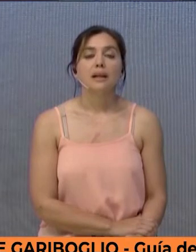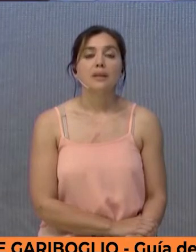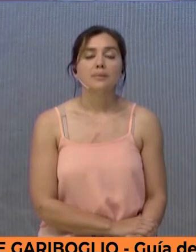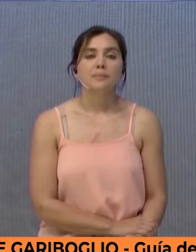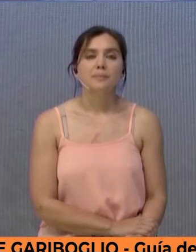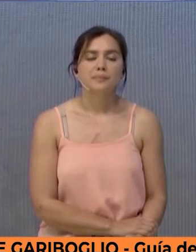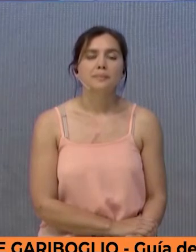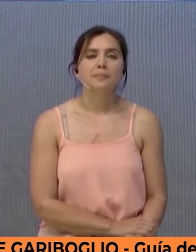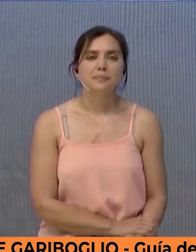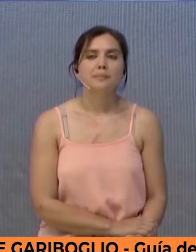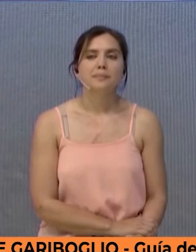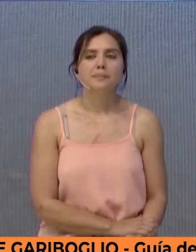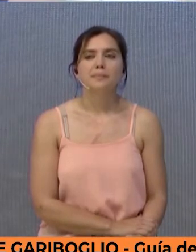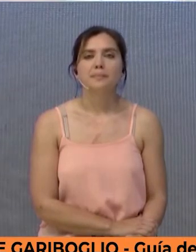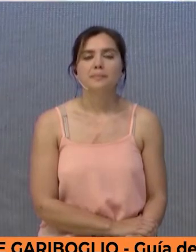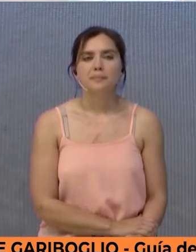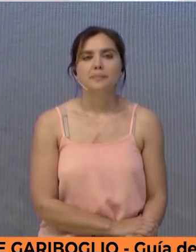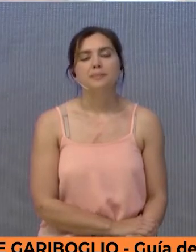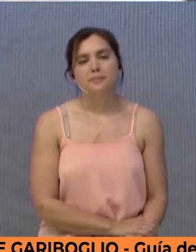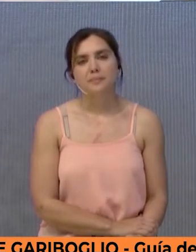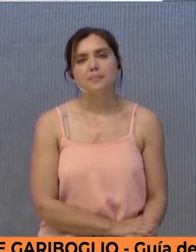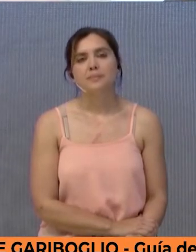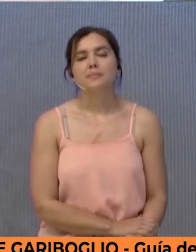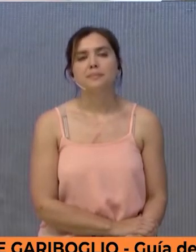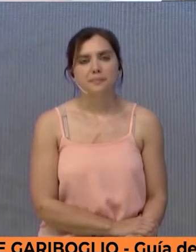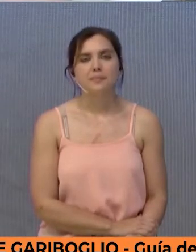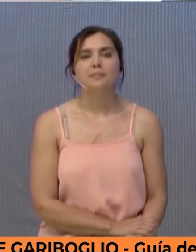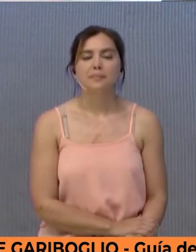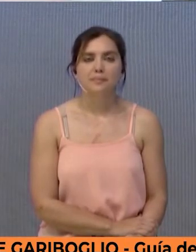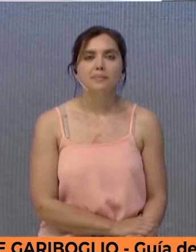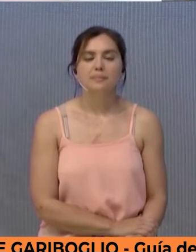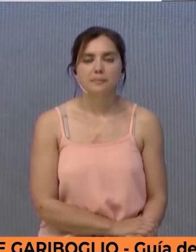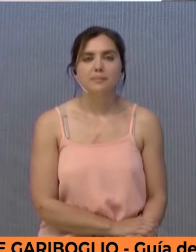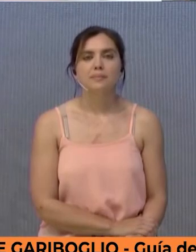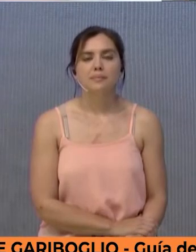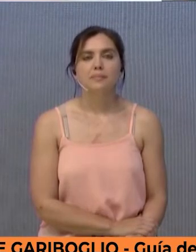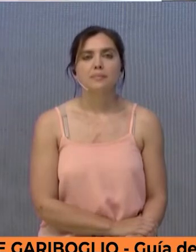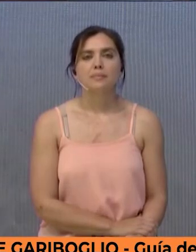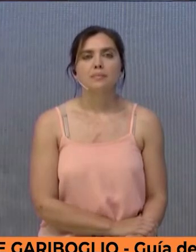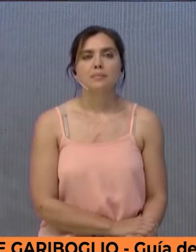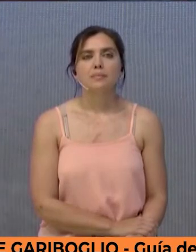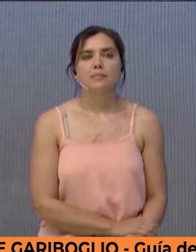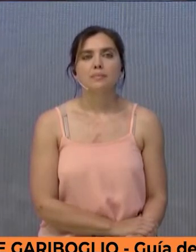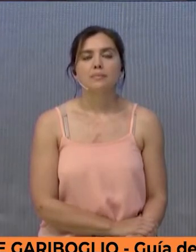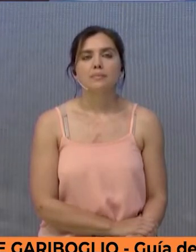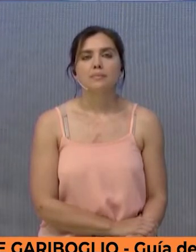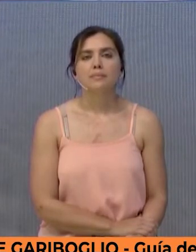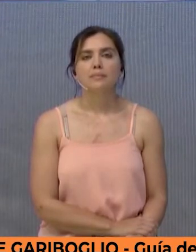acuáticas. Claro. Estaríamos los camalotes, los repollitos de río, los juncos, las pajas de techar estarían allí. Hoy habían